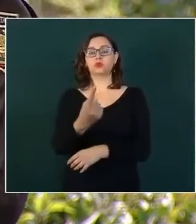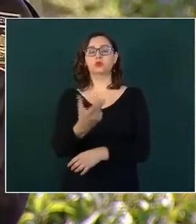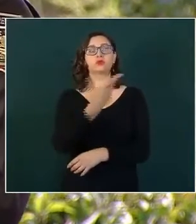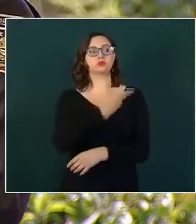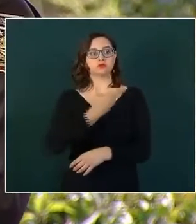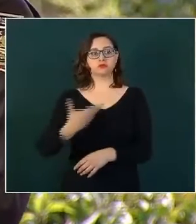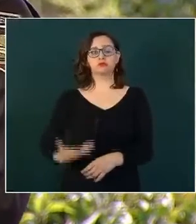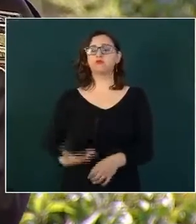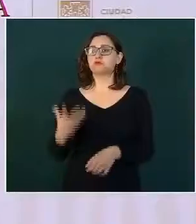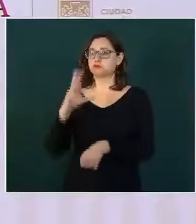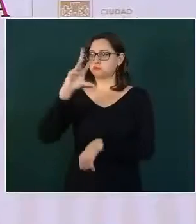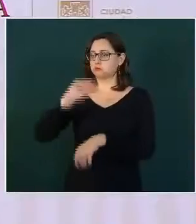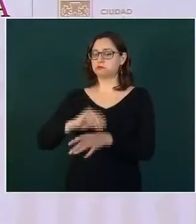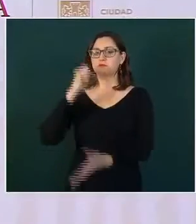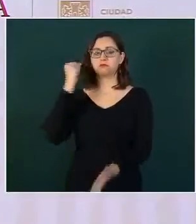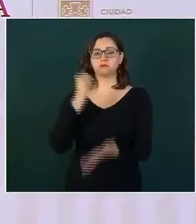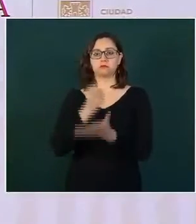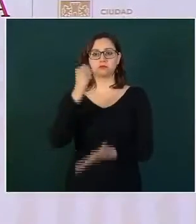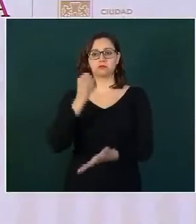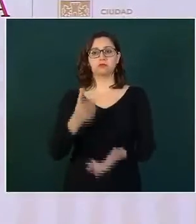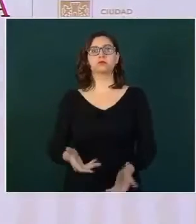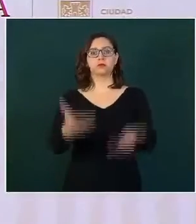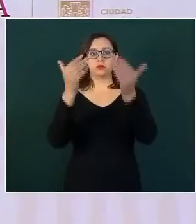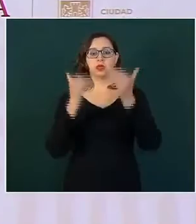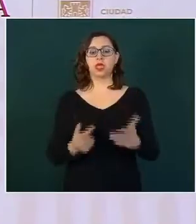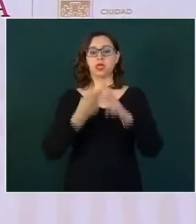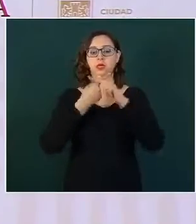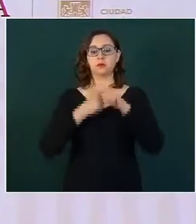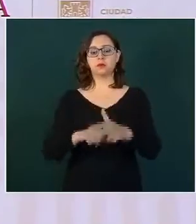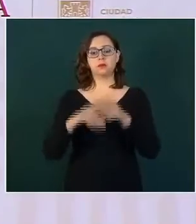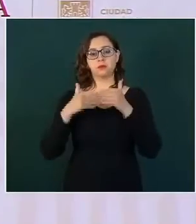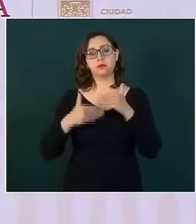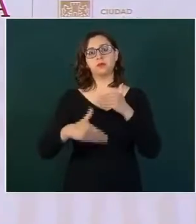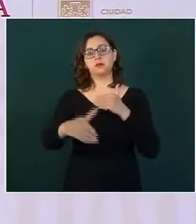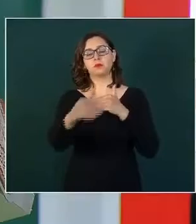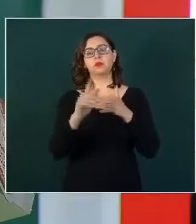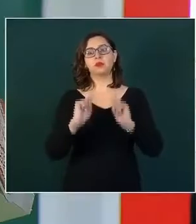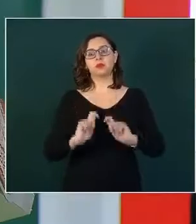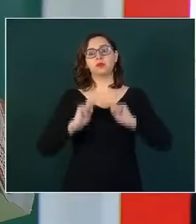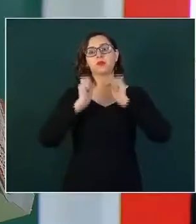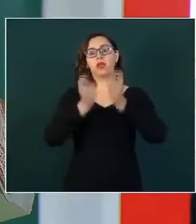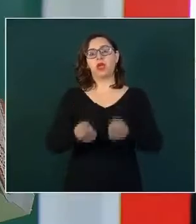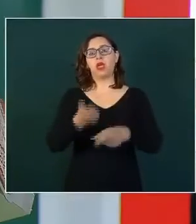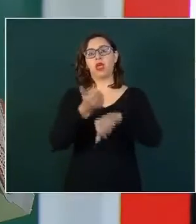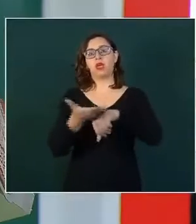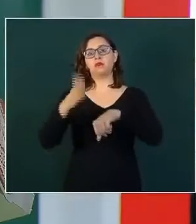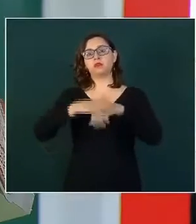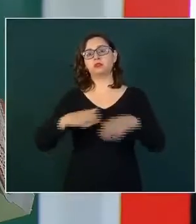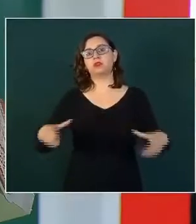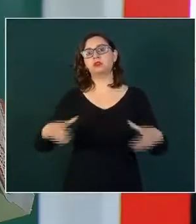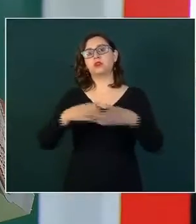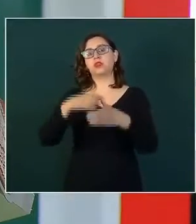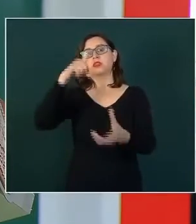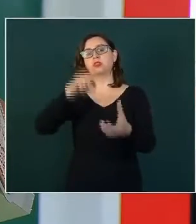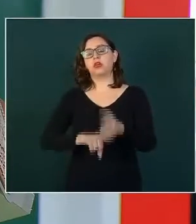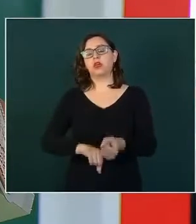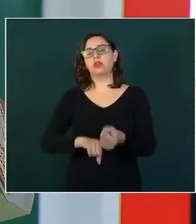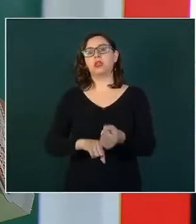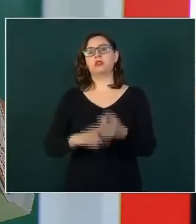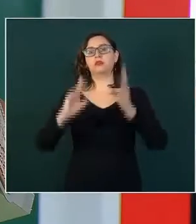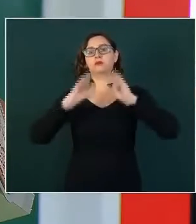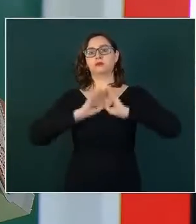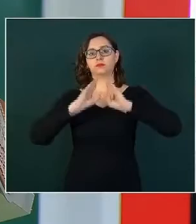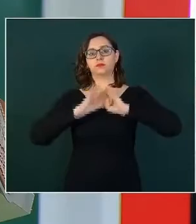del señor presidente, pasa revista de entrada la comandancia del Ejército Mexicano.